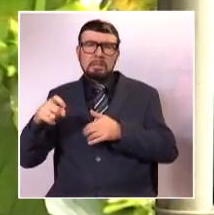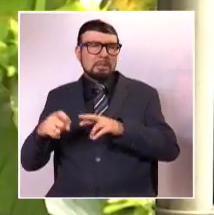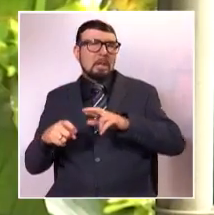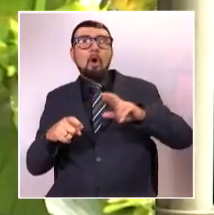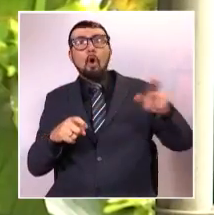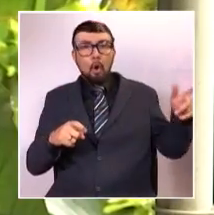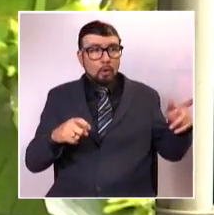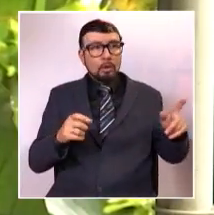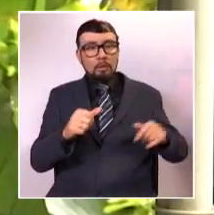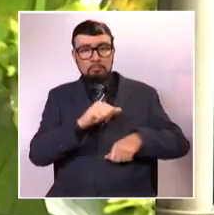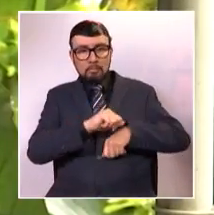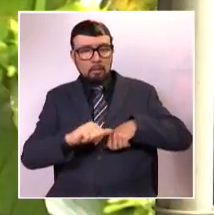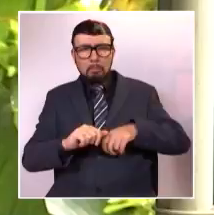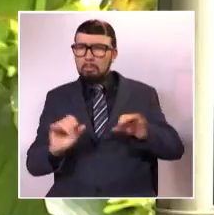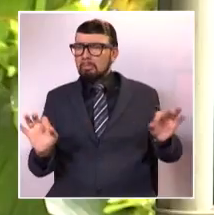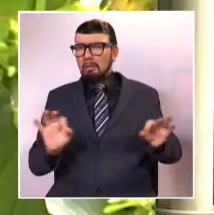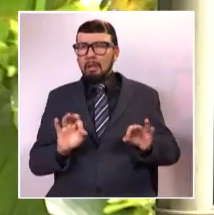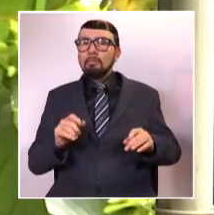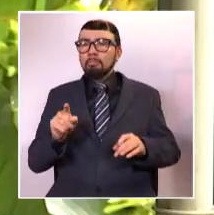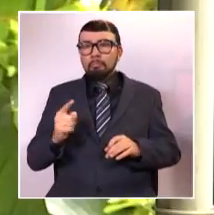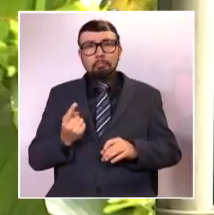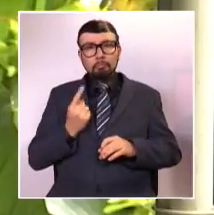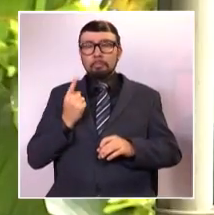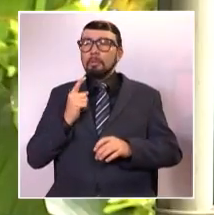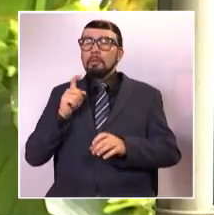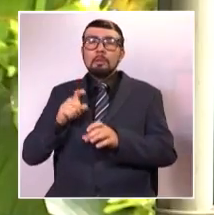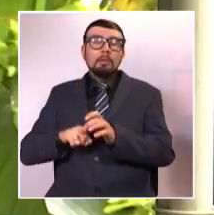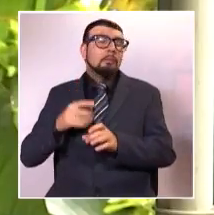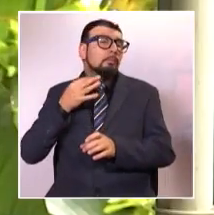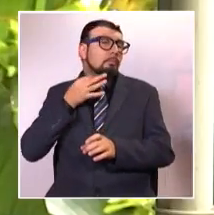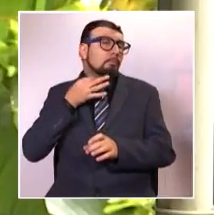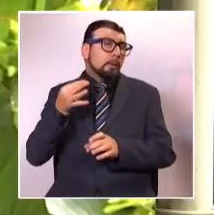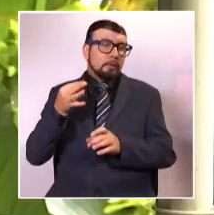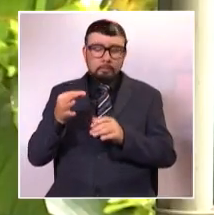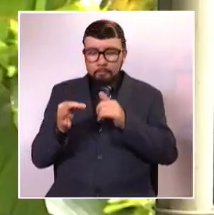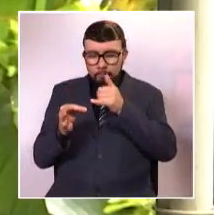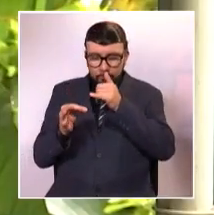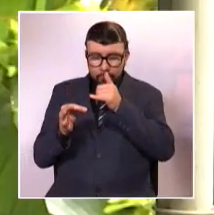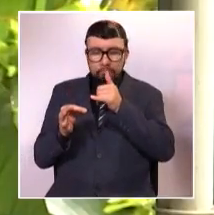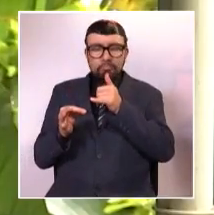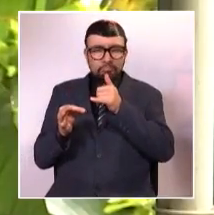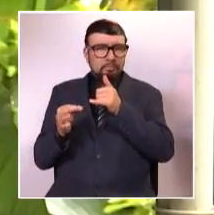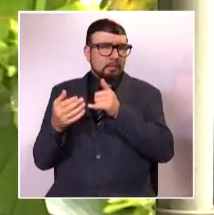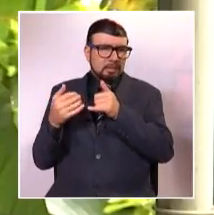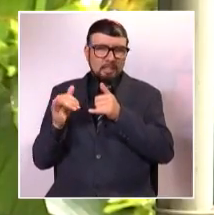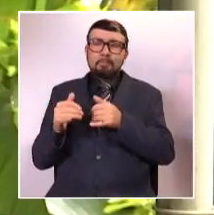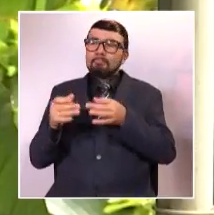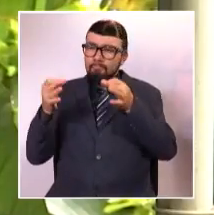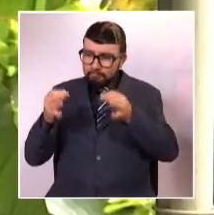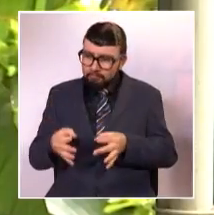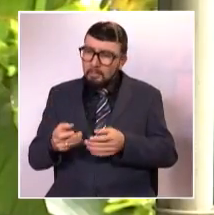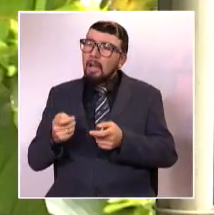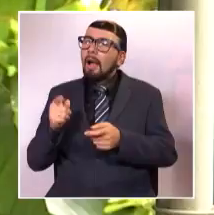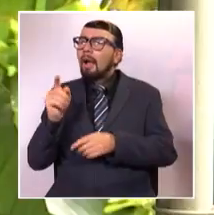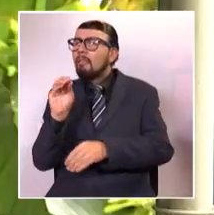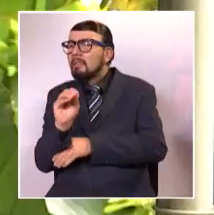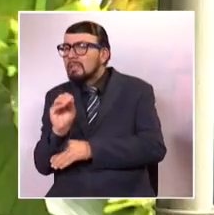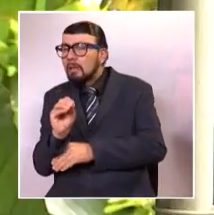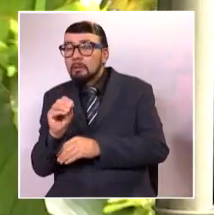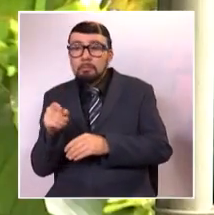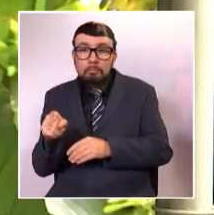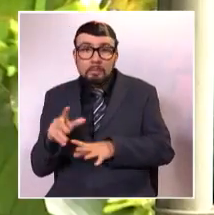para operarse, sino que con la citología aspirativa solamente ya es un diagnóstico que permite al